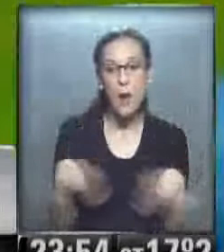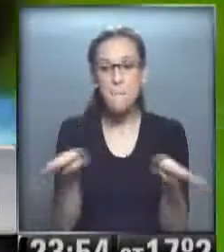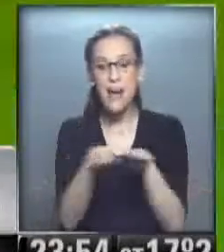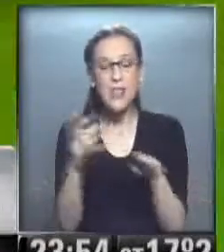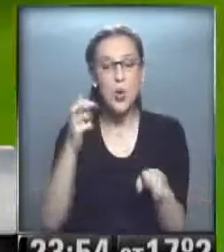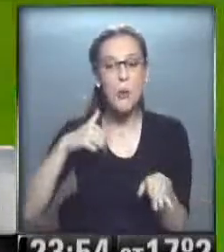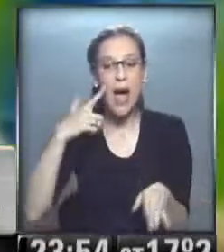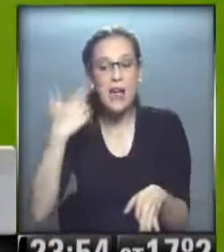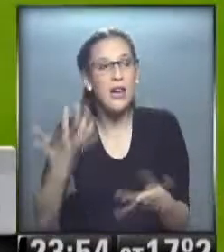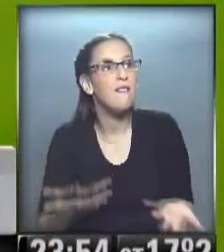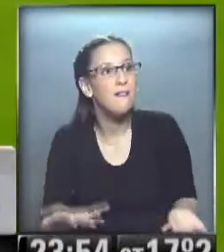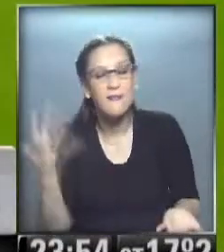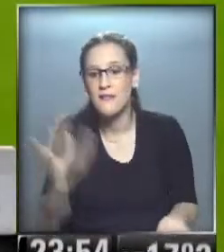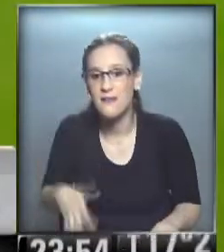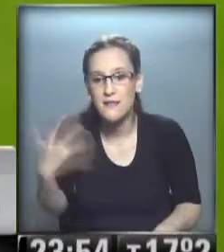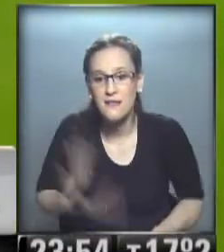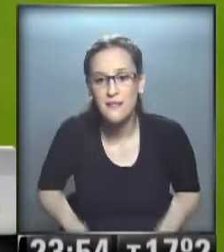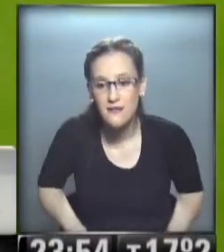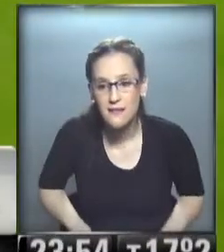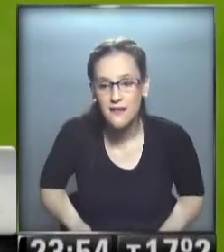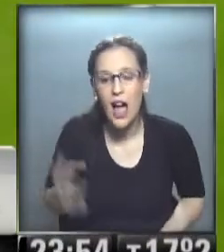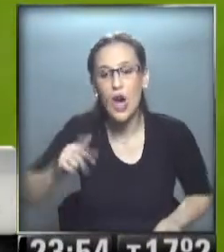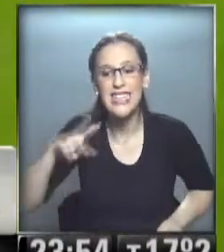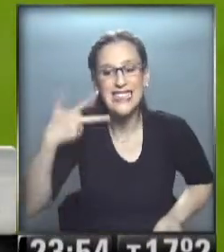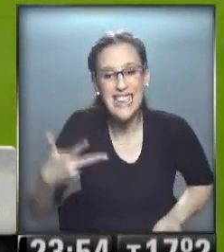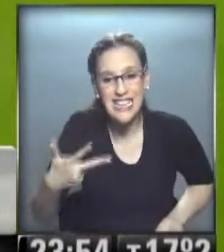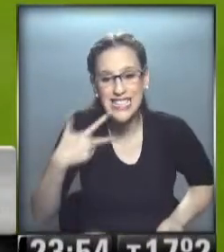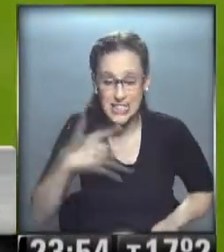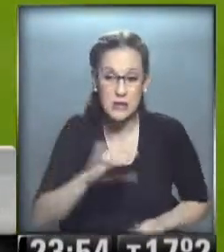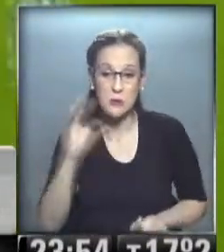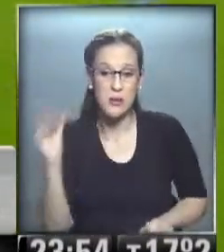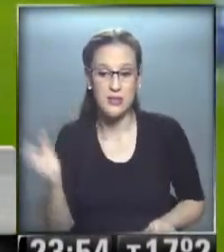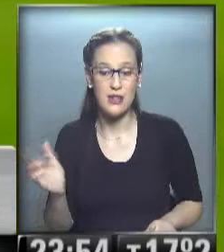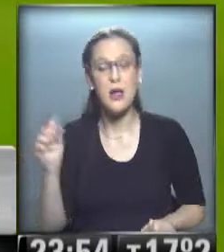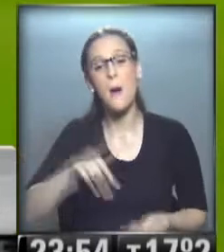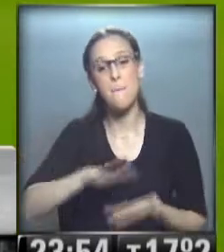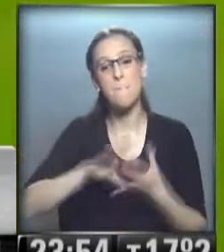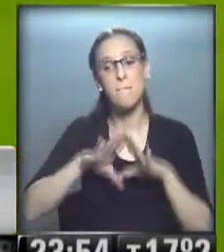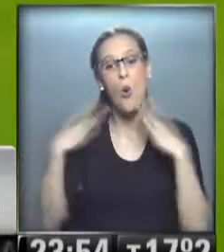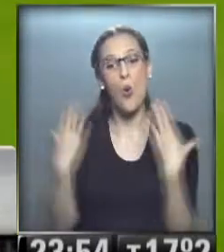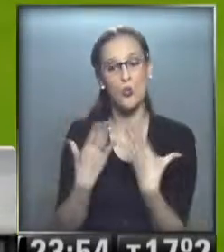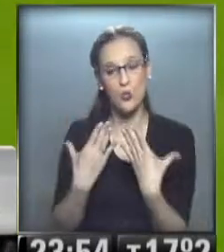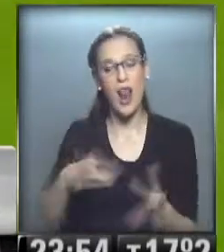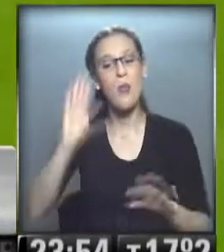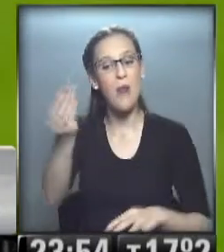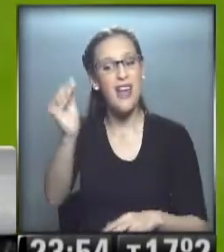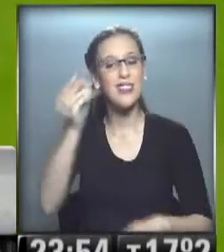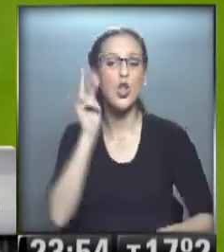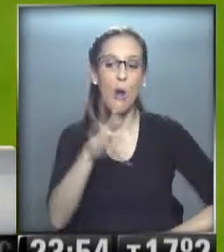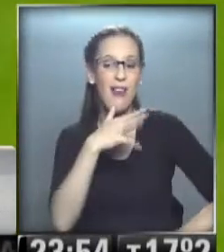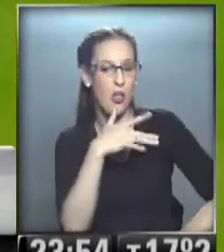metió por tercera vez en su historia en el Mundial de, en este caso, de Brasil